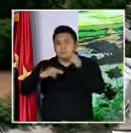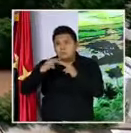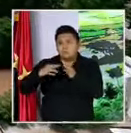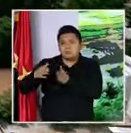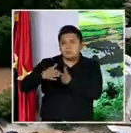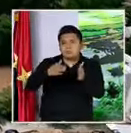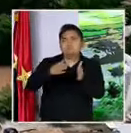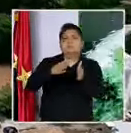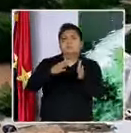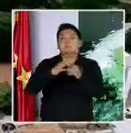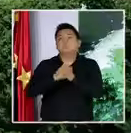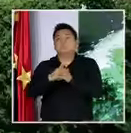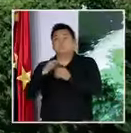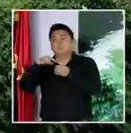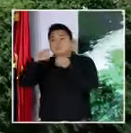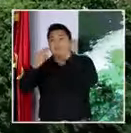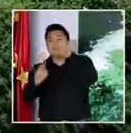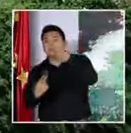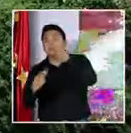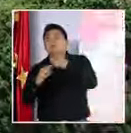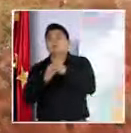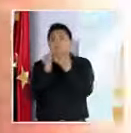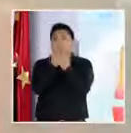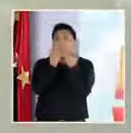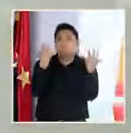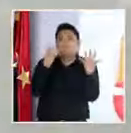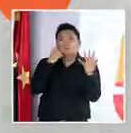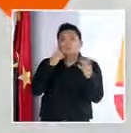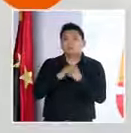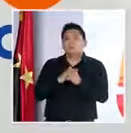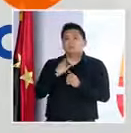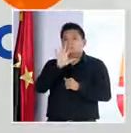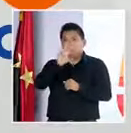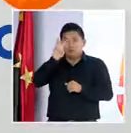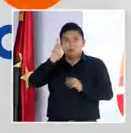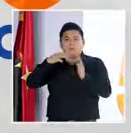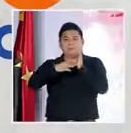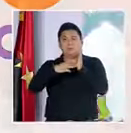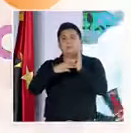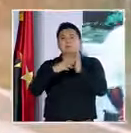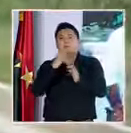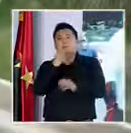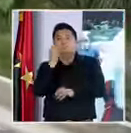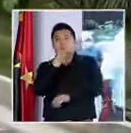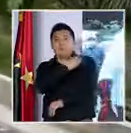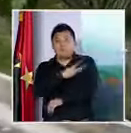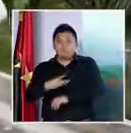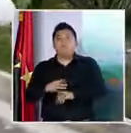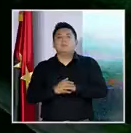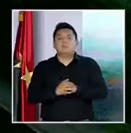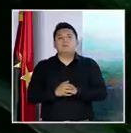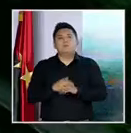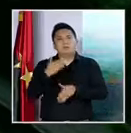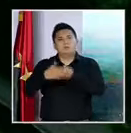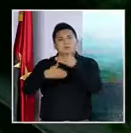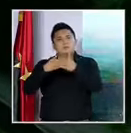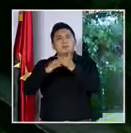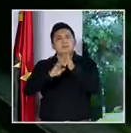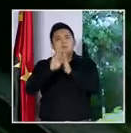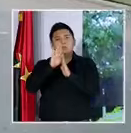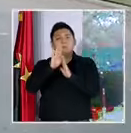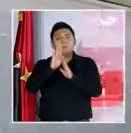los centros urbanos de Santiago y Salazar, con una inversión de 58.200 millones de pesos. Además,